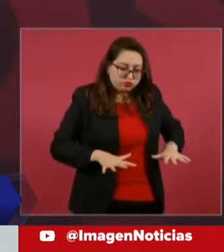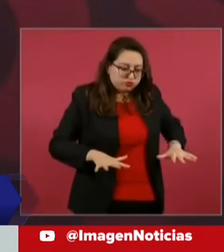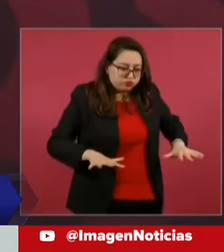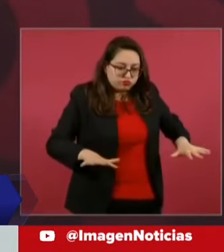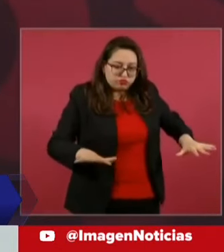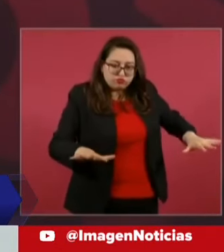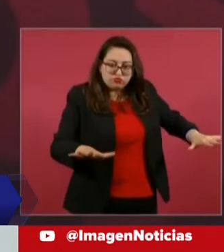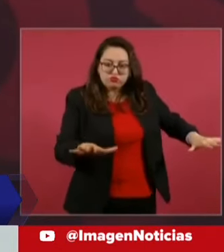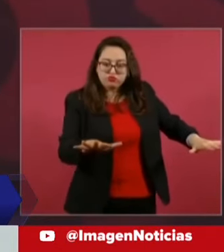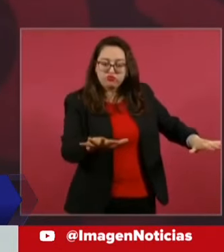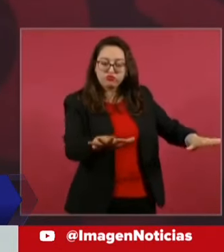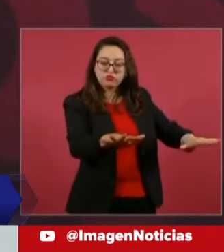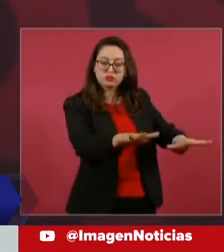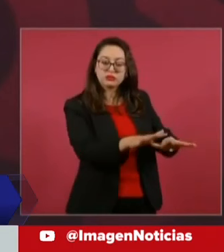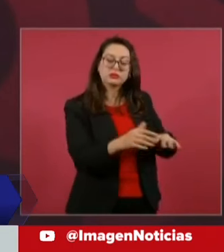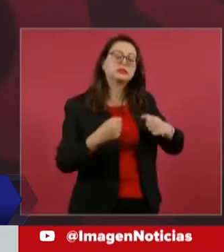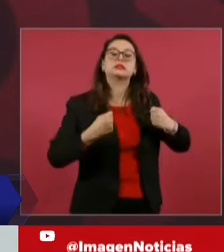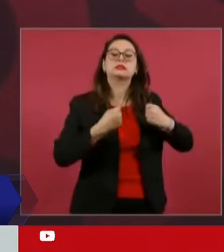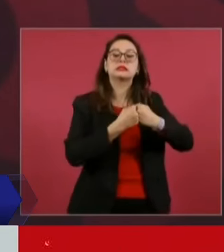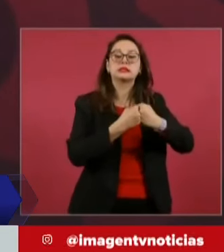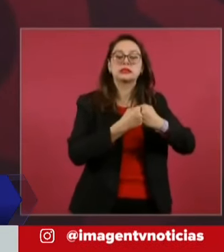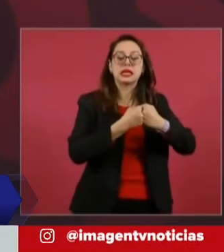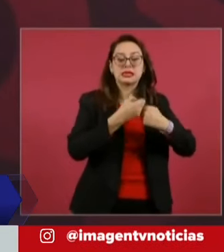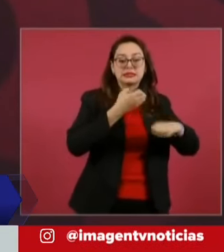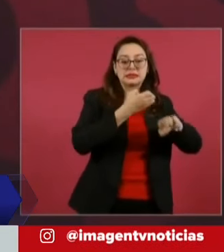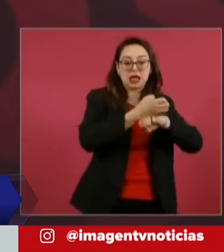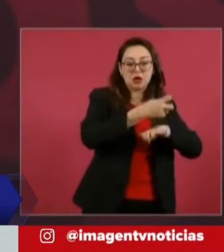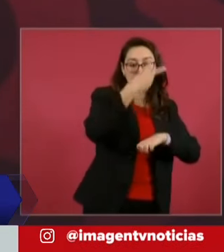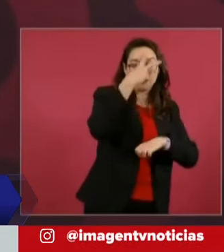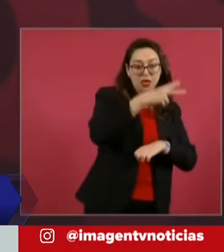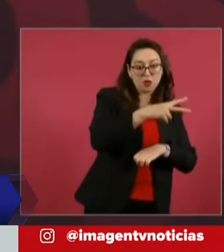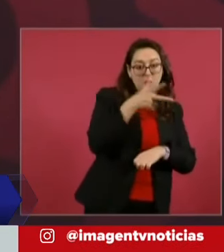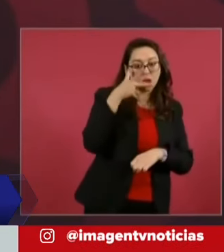limítrofe de Hidalgo con el Estado de México,